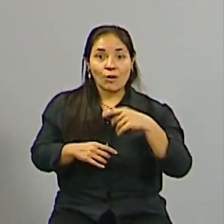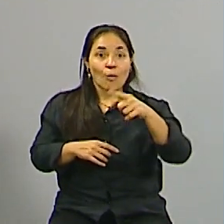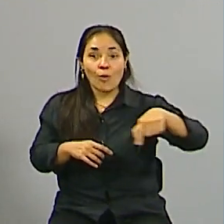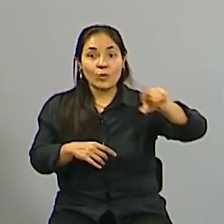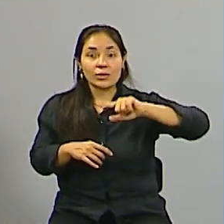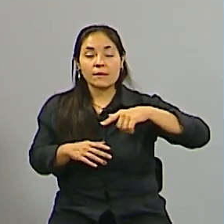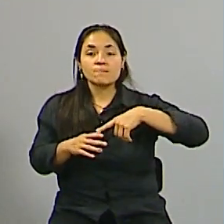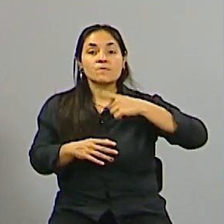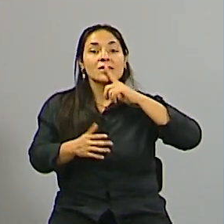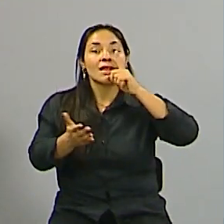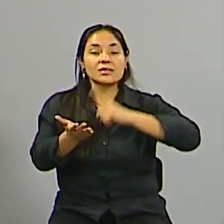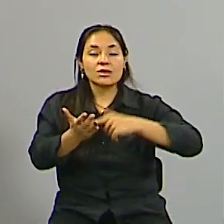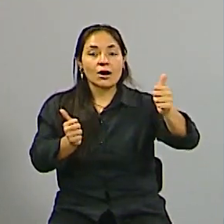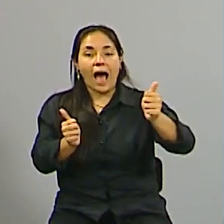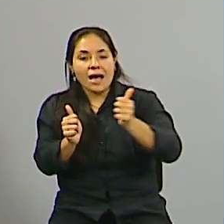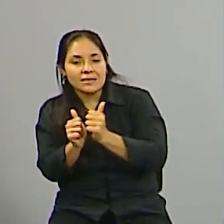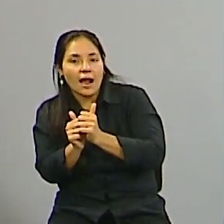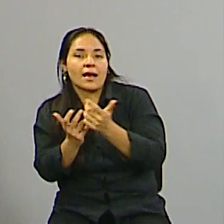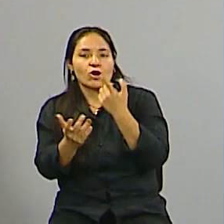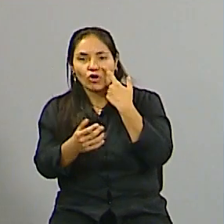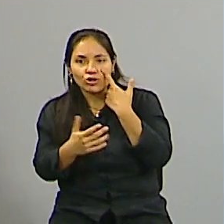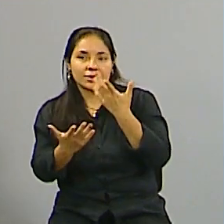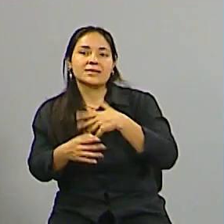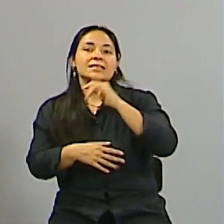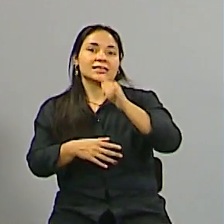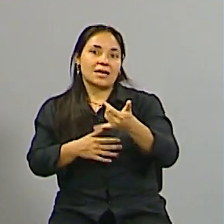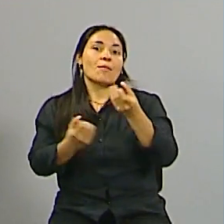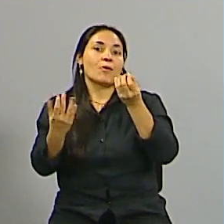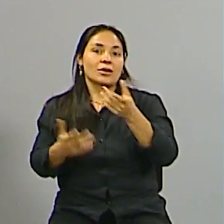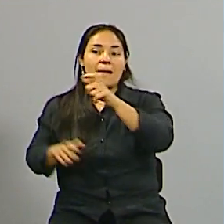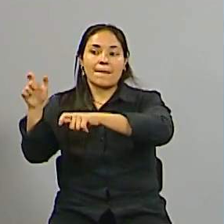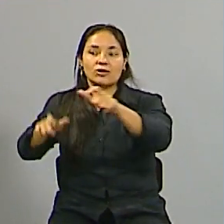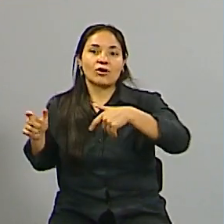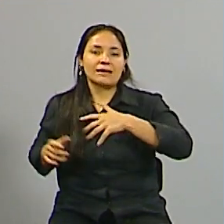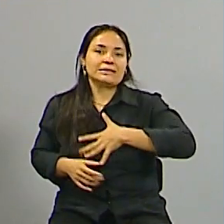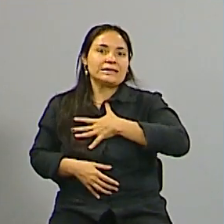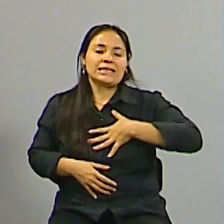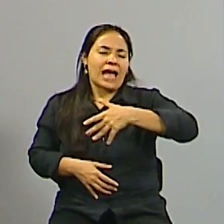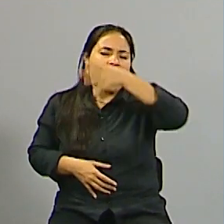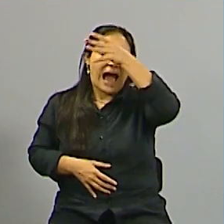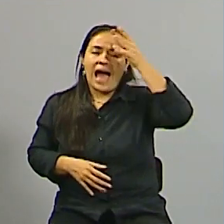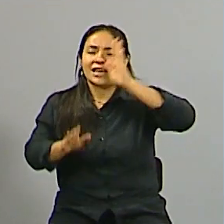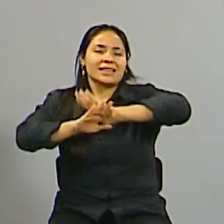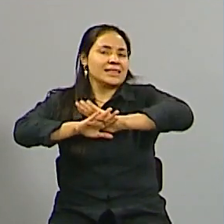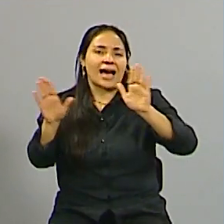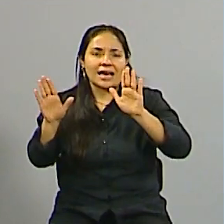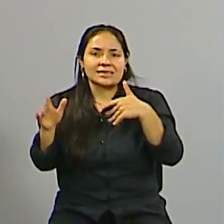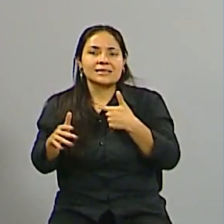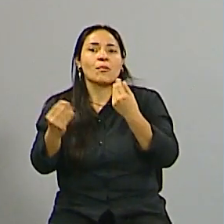Totalmente, sí, la gente hay un hartazgo muy grande y con mucha razón por todo el contexto que está pasando macroeconómico,